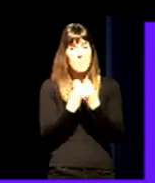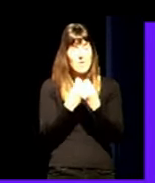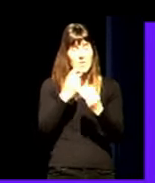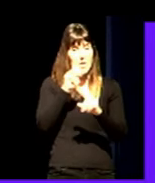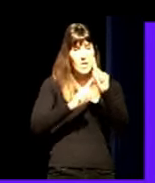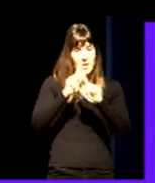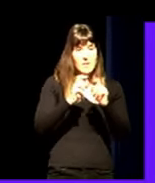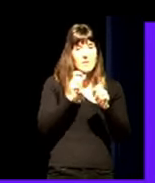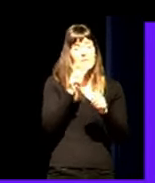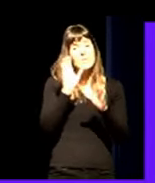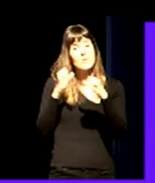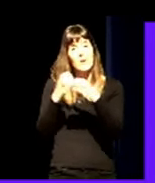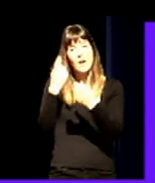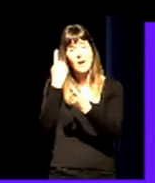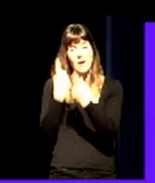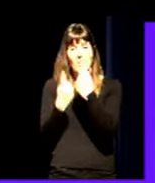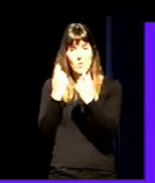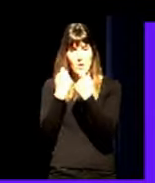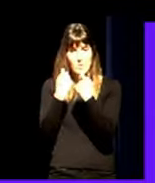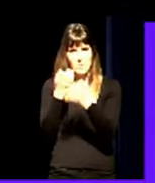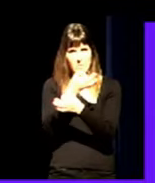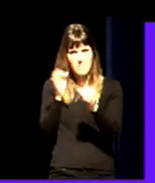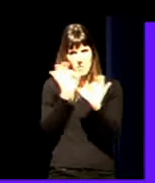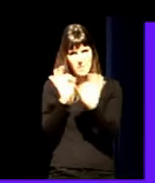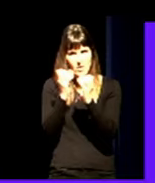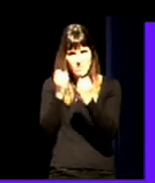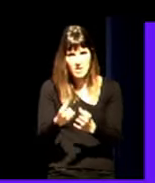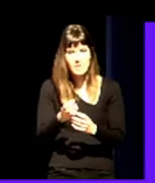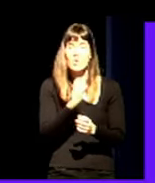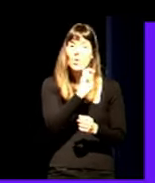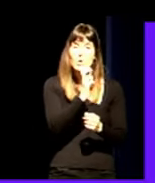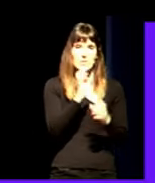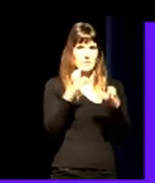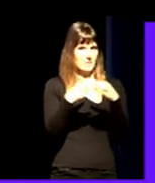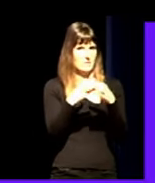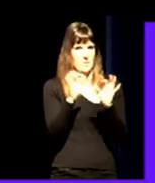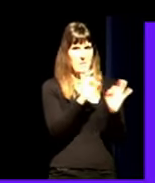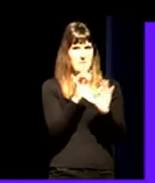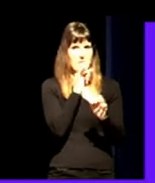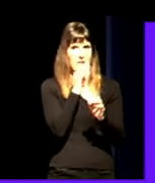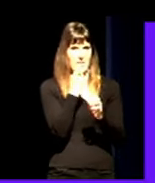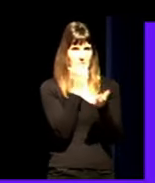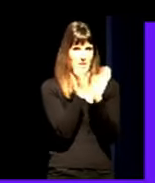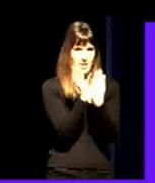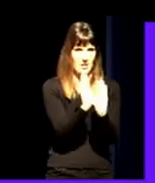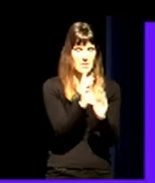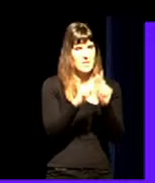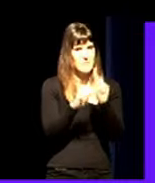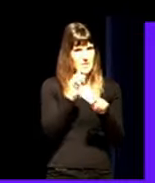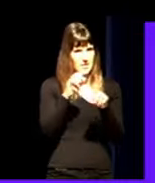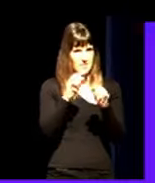están preparados, son idóneos, y para los que otros precisamente no debemos utilizarlos.